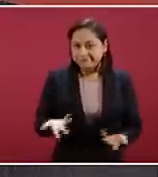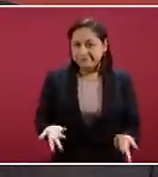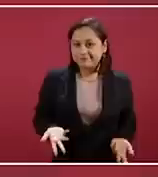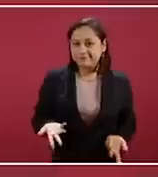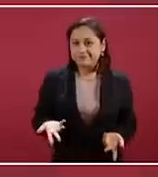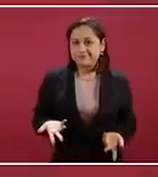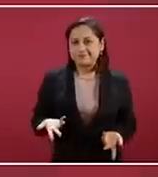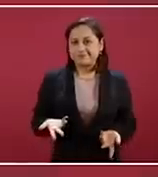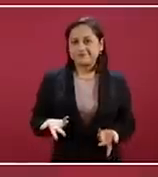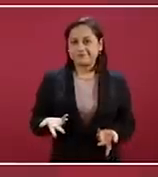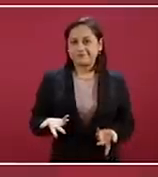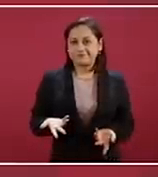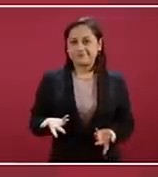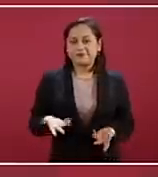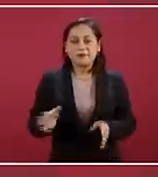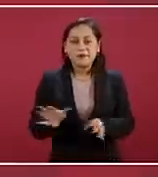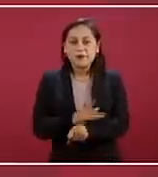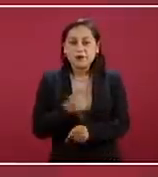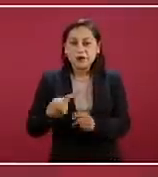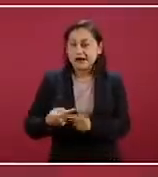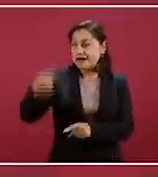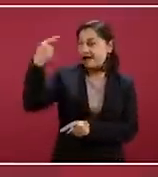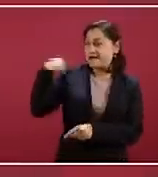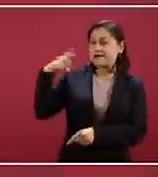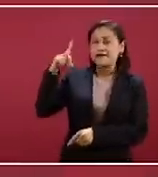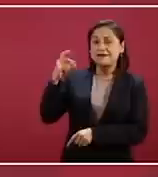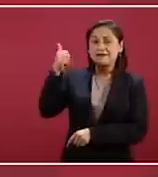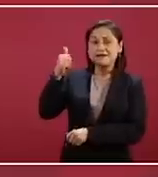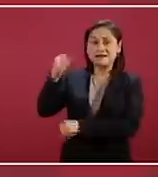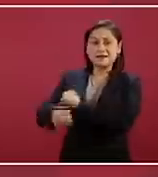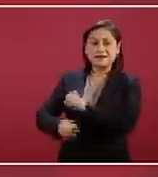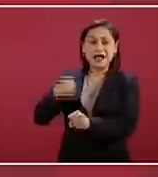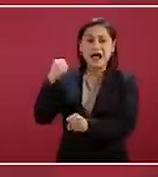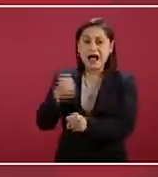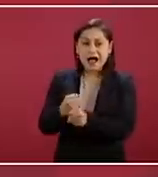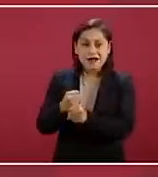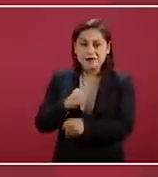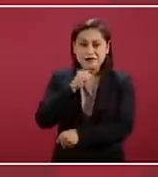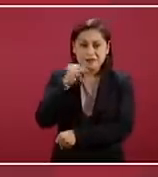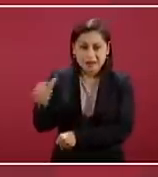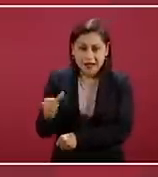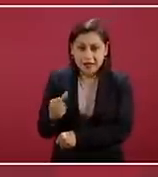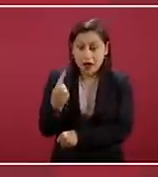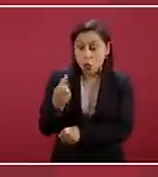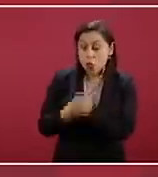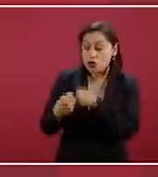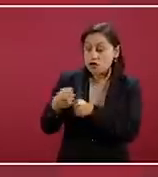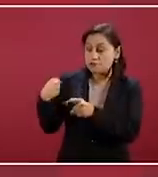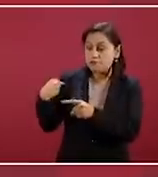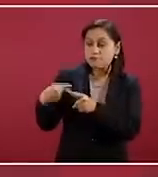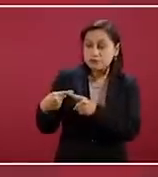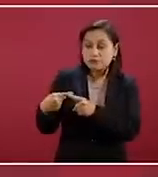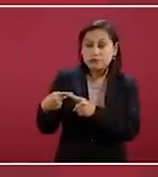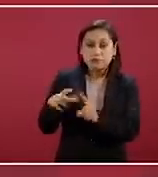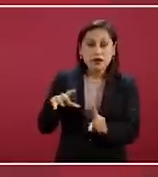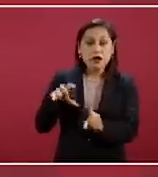O sea, después de 36 años, lograr el mayor aumento